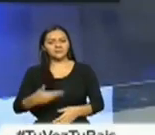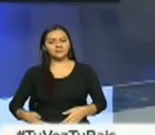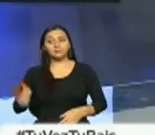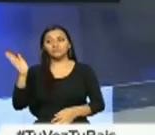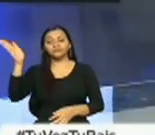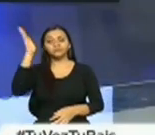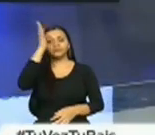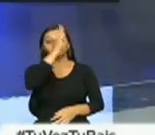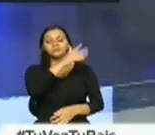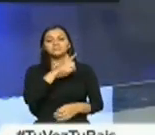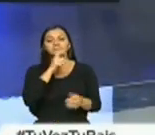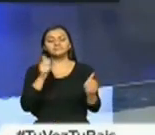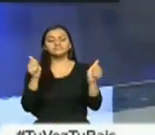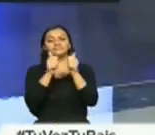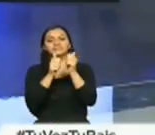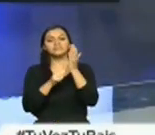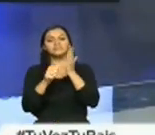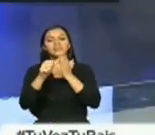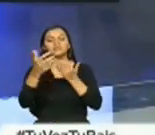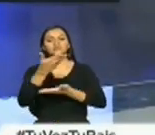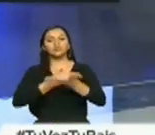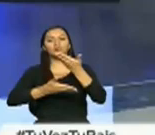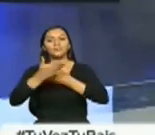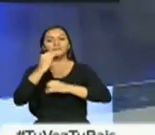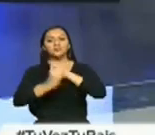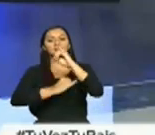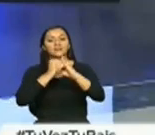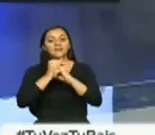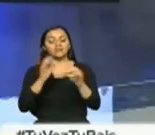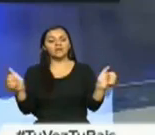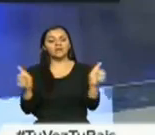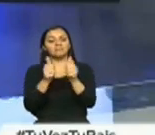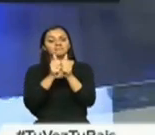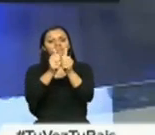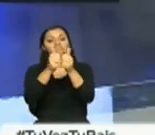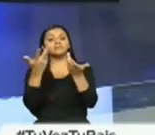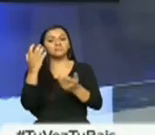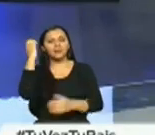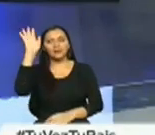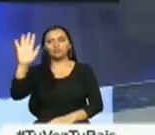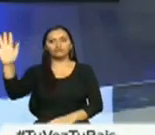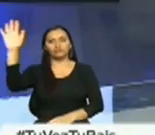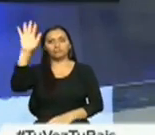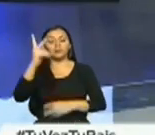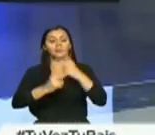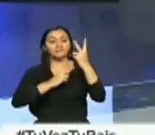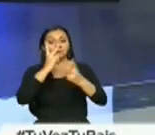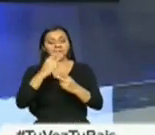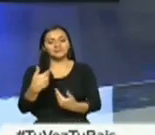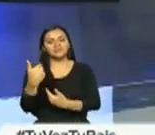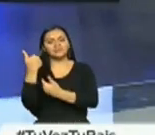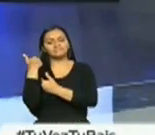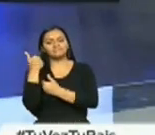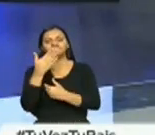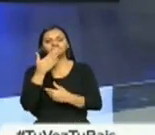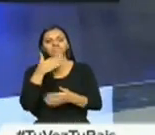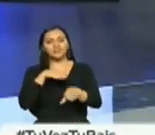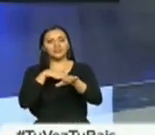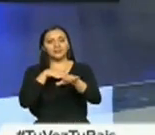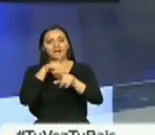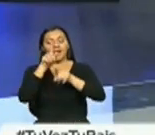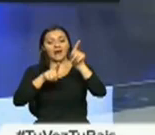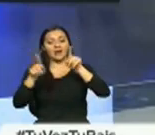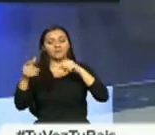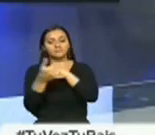Glass, acompañado del ministro de Comercio Exterior Juan Carlos Casinelli en Europa. La visita busca obtener el respaldo de algunos